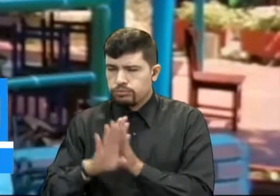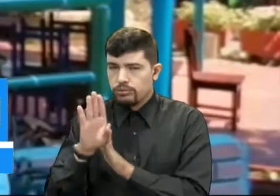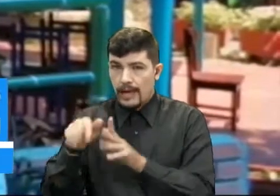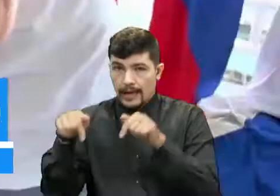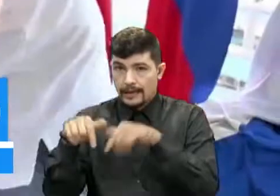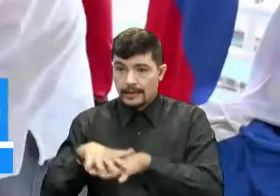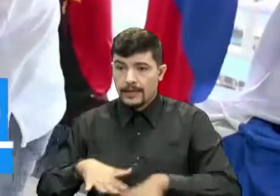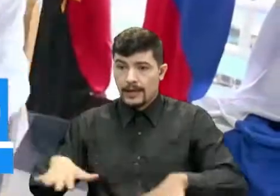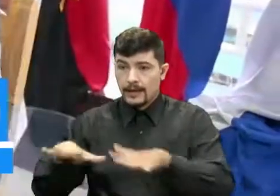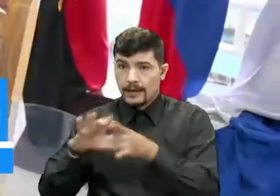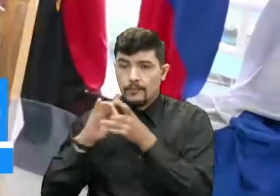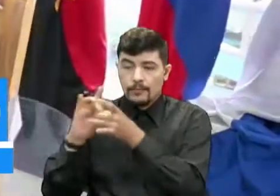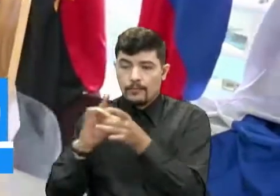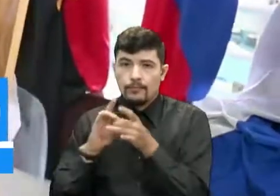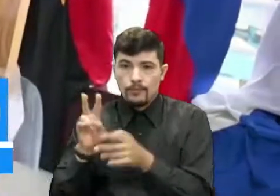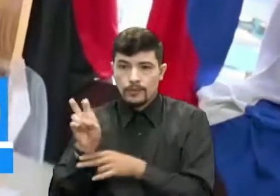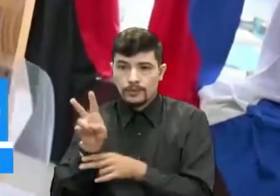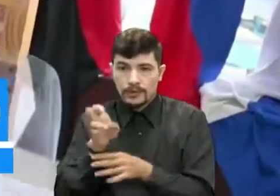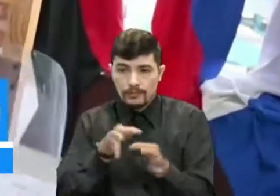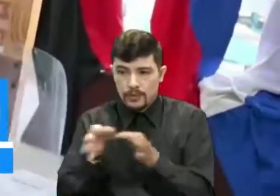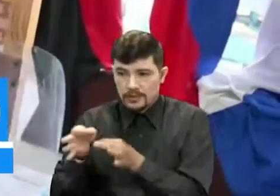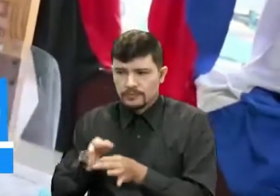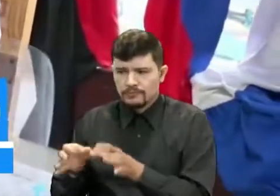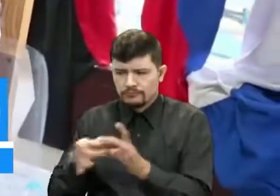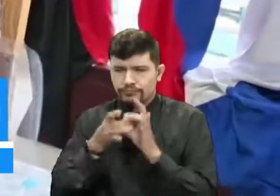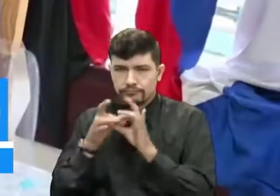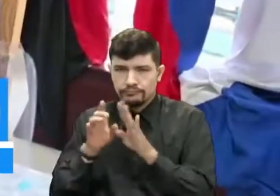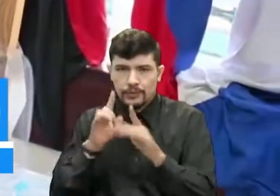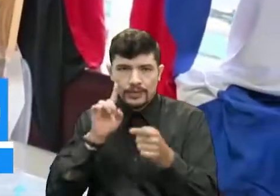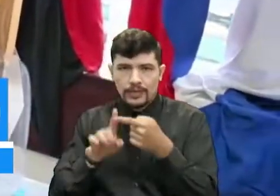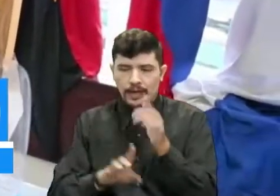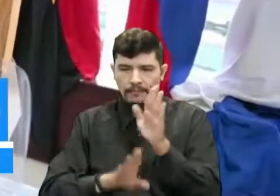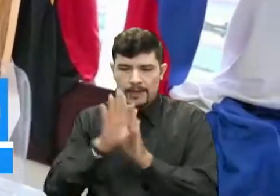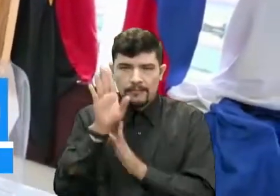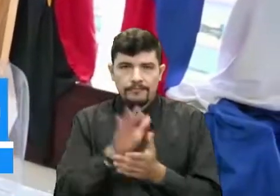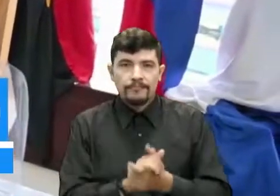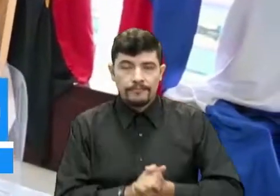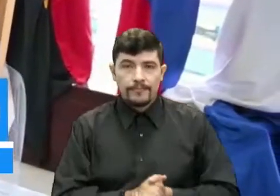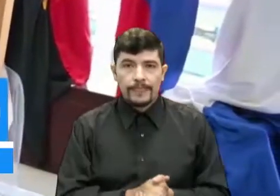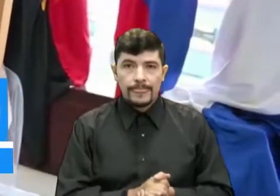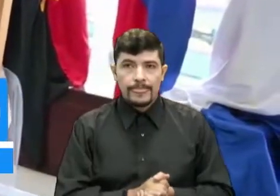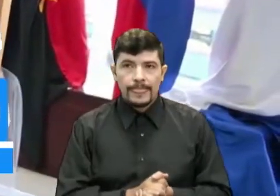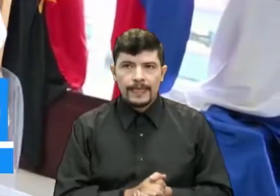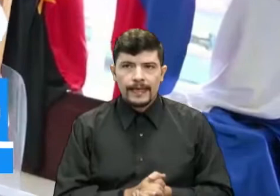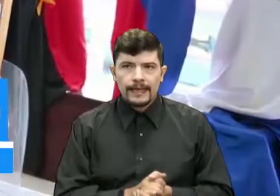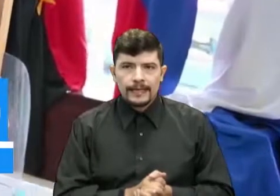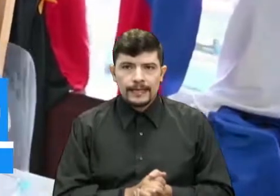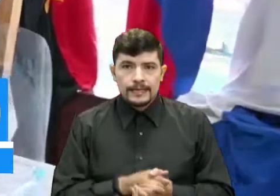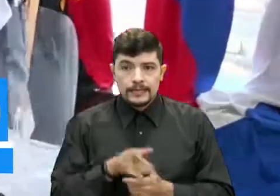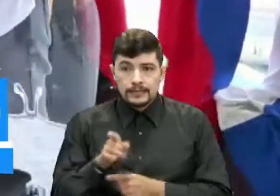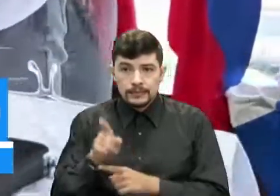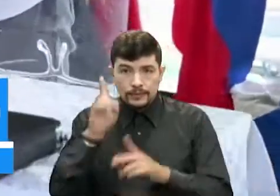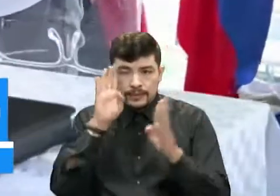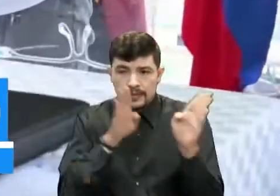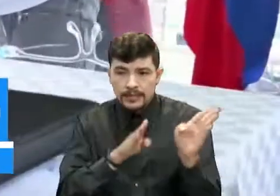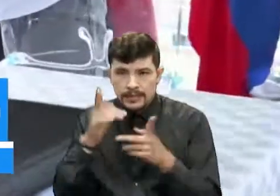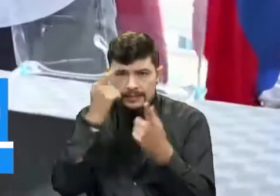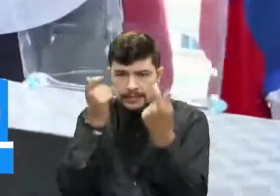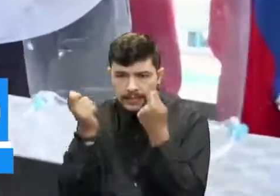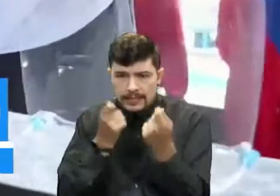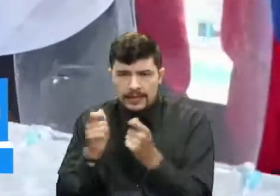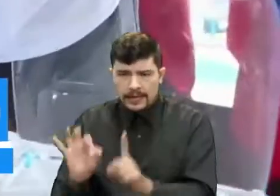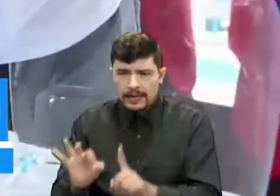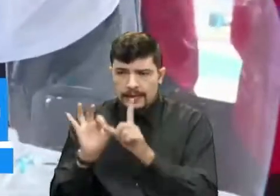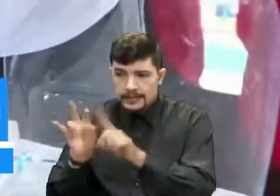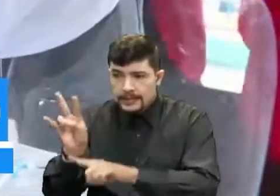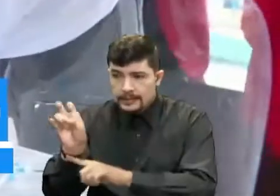bastante favorables. Este nuevo modelo administrativo facultado por la Gobernación de Norte de Santander será el punto de partida para garantizar que los proyectos